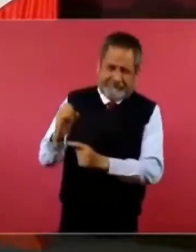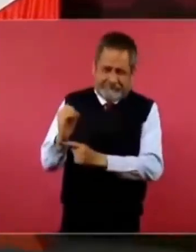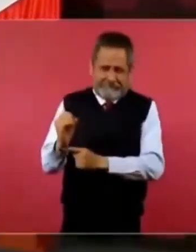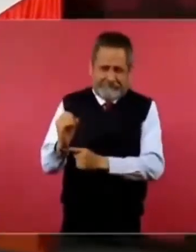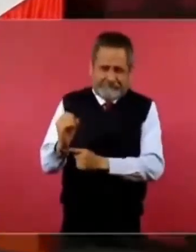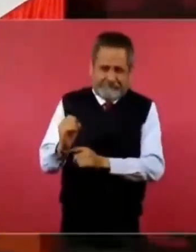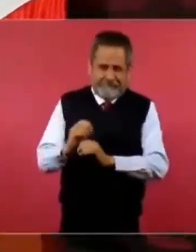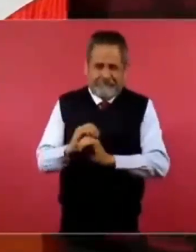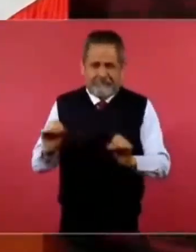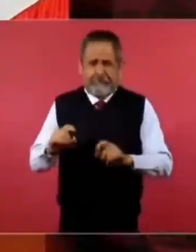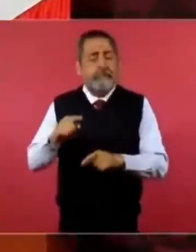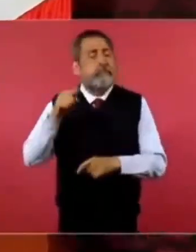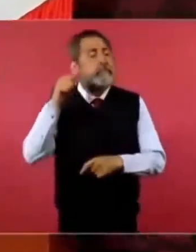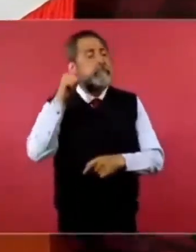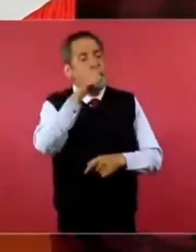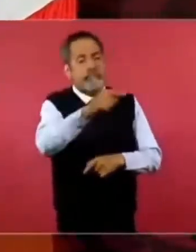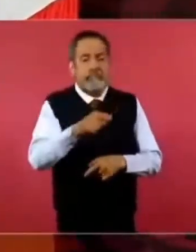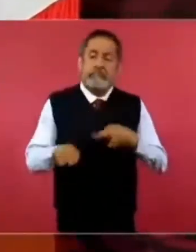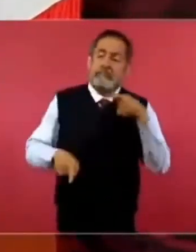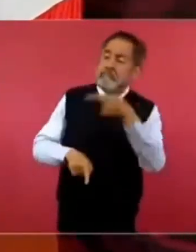en la agenda el tema migratorio,